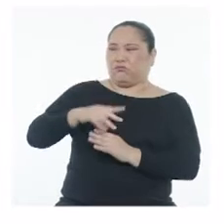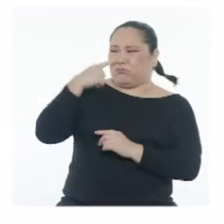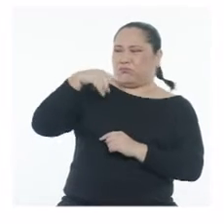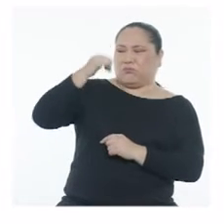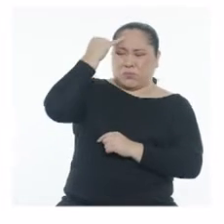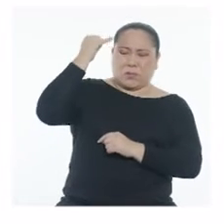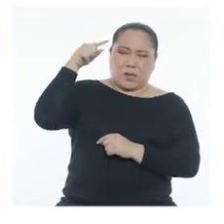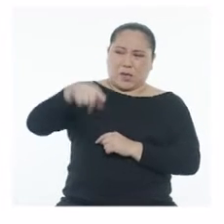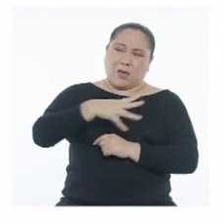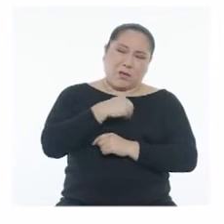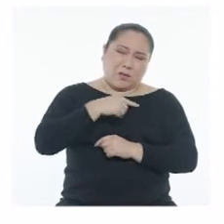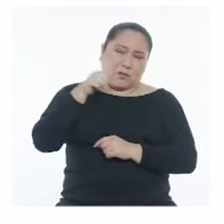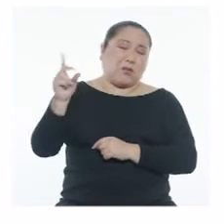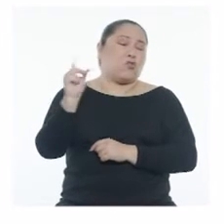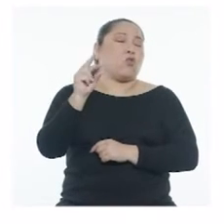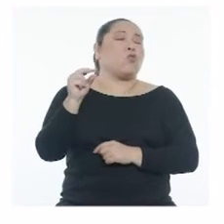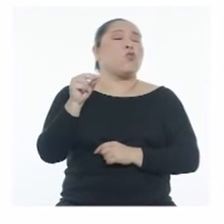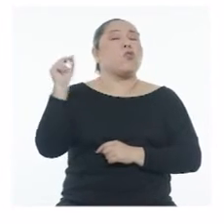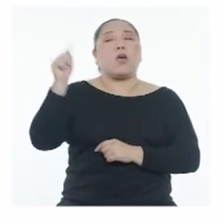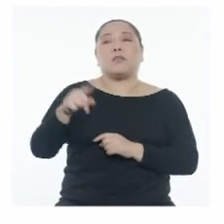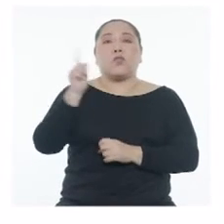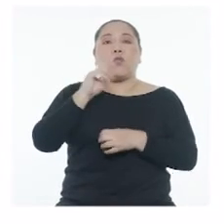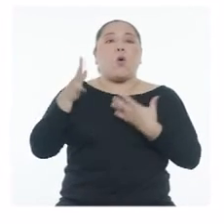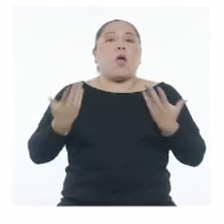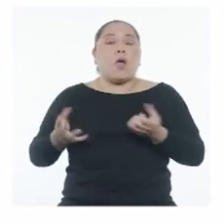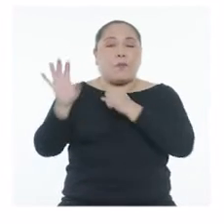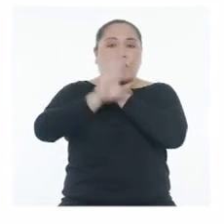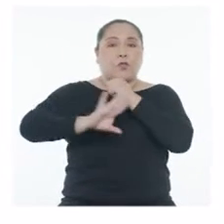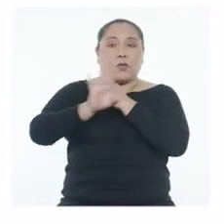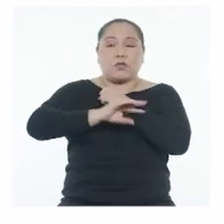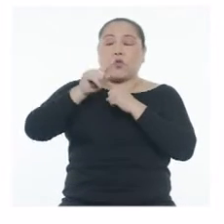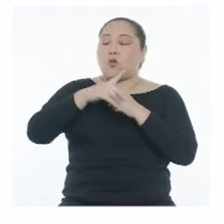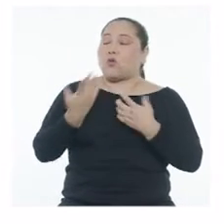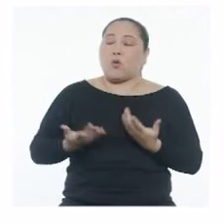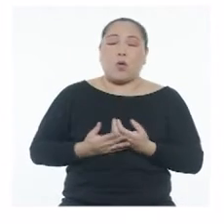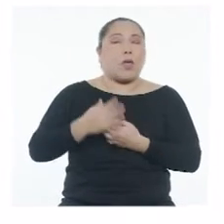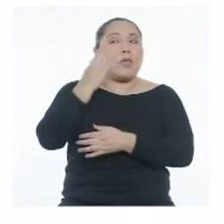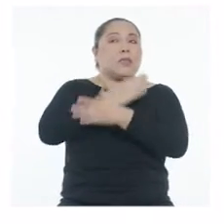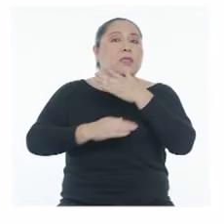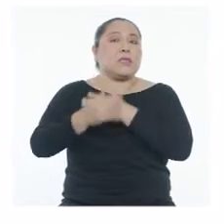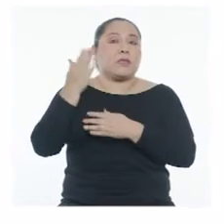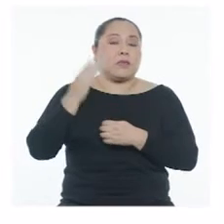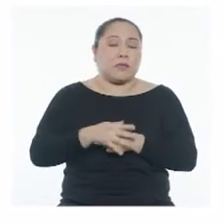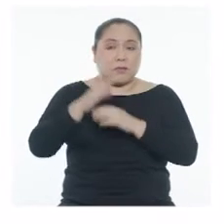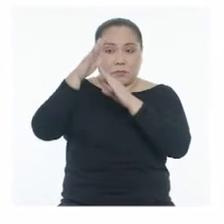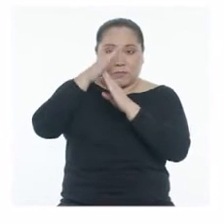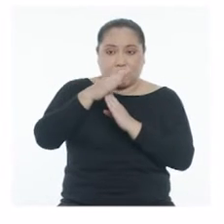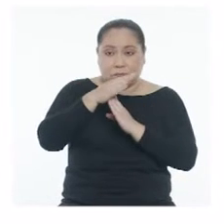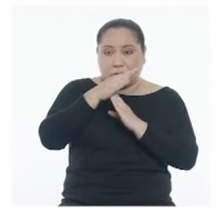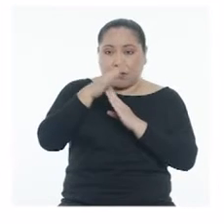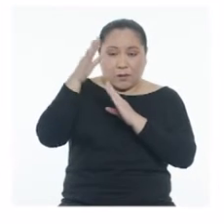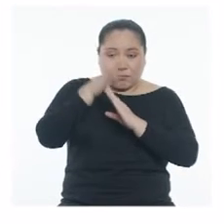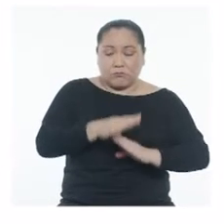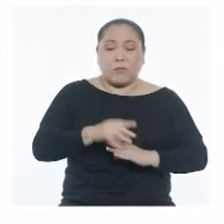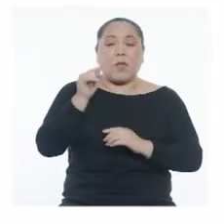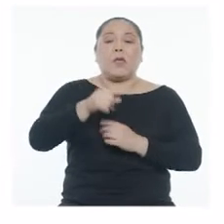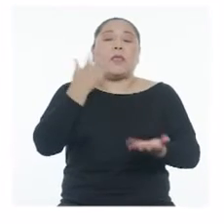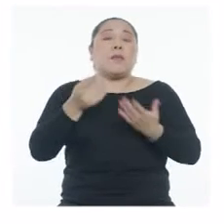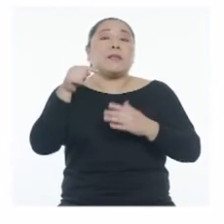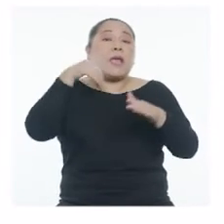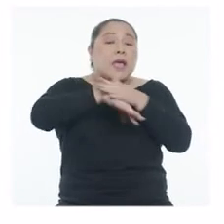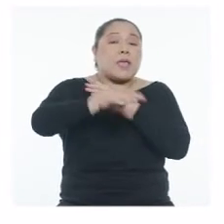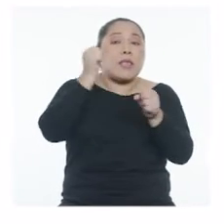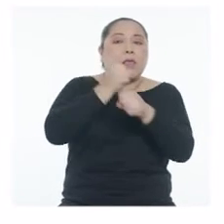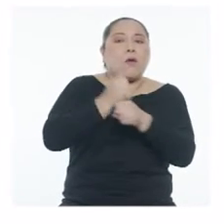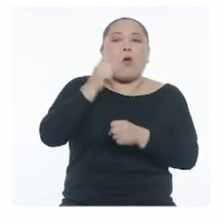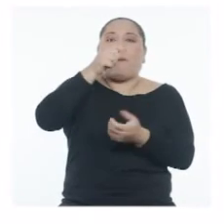prejuicios sociales sobre su edad. Eso genera desprotección y discriminación. O si consigue algún trabajo, probablemente no reciba